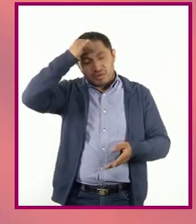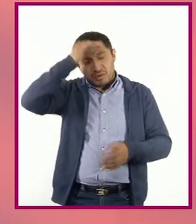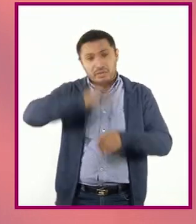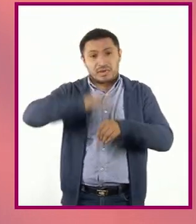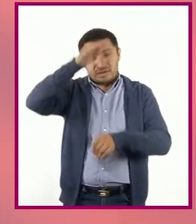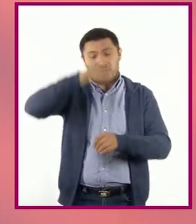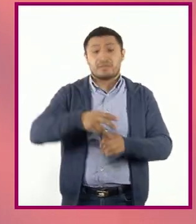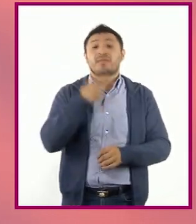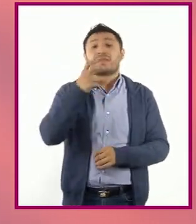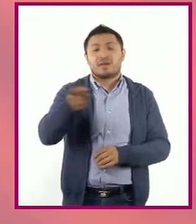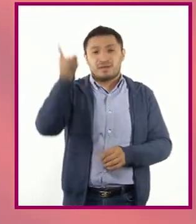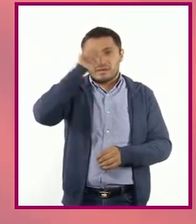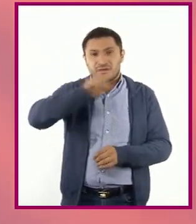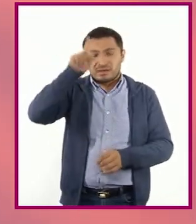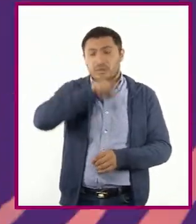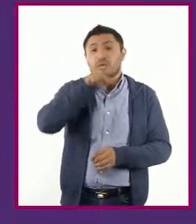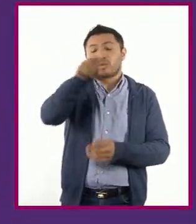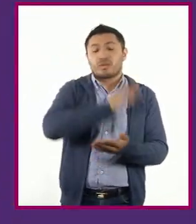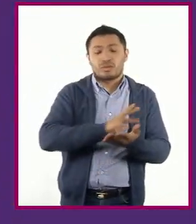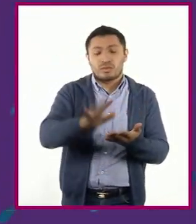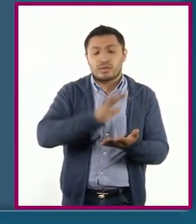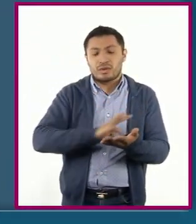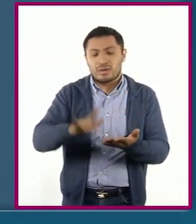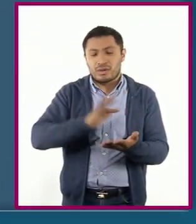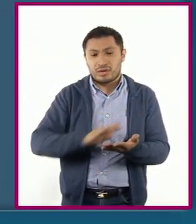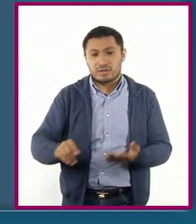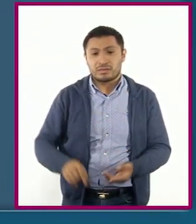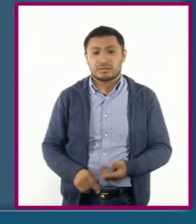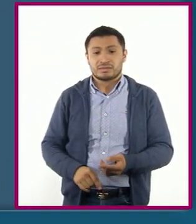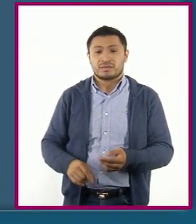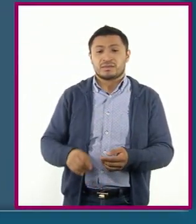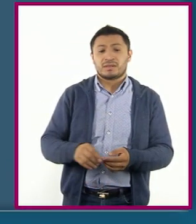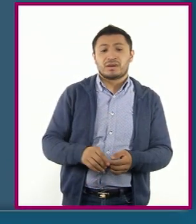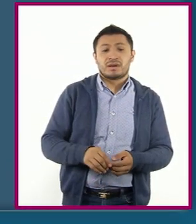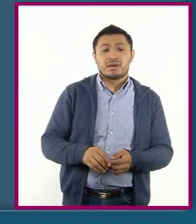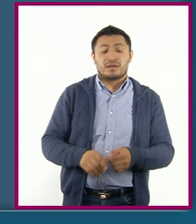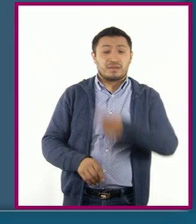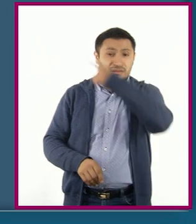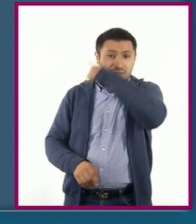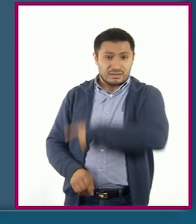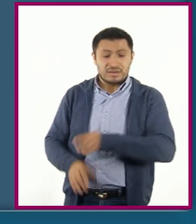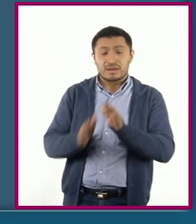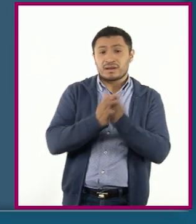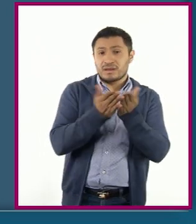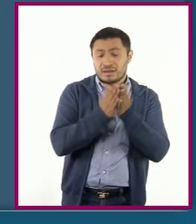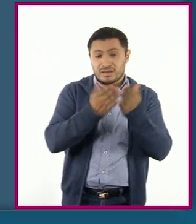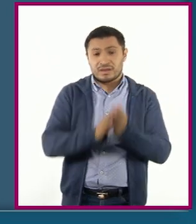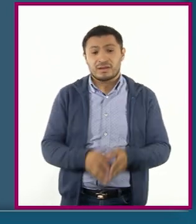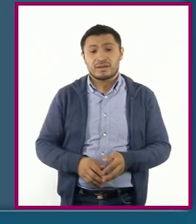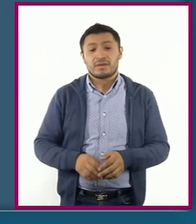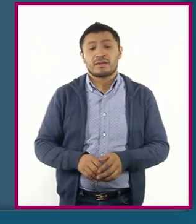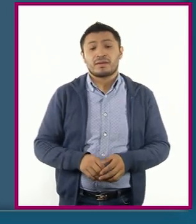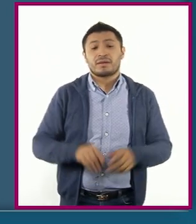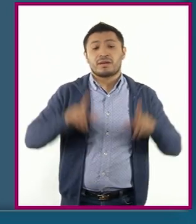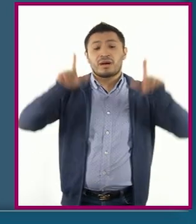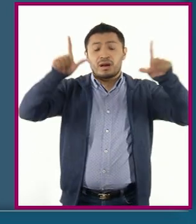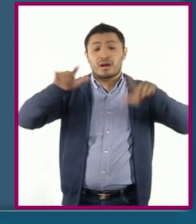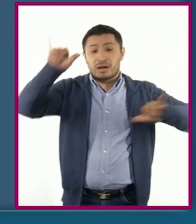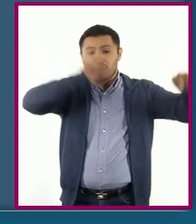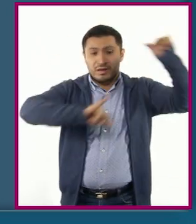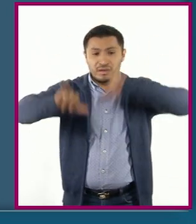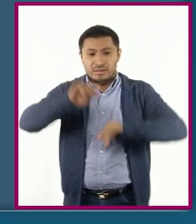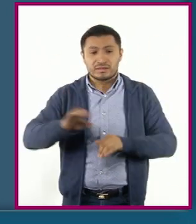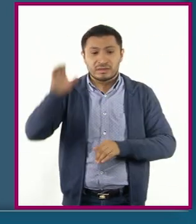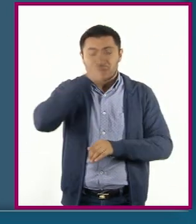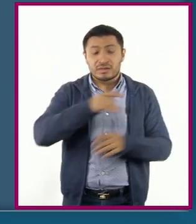nos indica el símbolo del elemento que integra a una molécula, y agregamos un número como subíndice, que nos indica